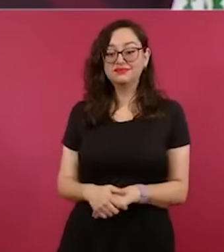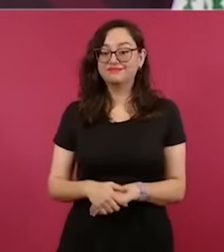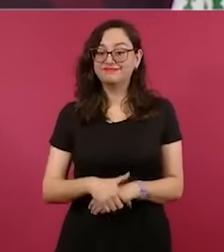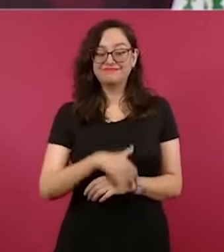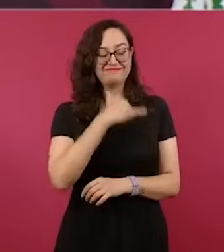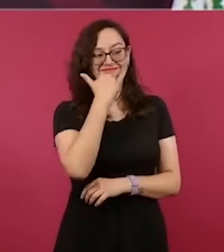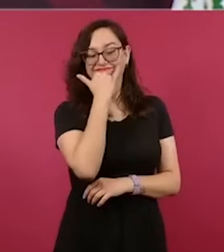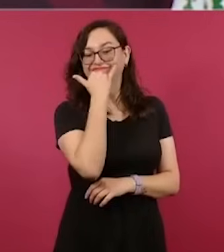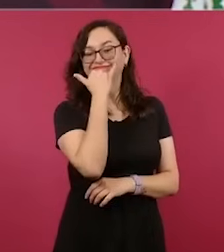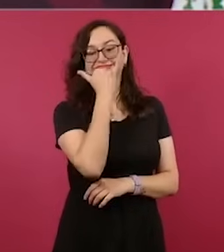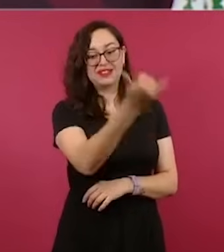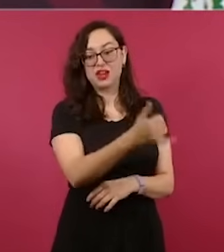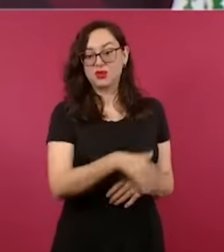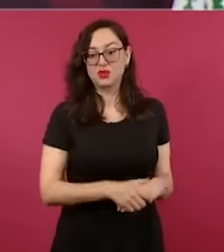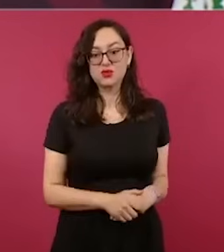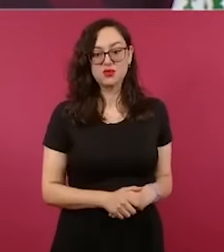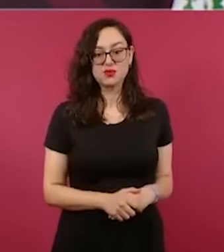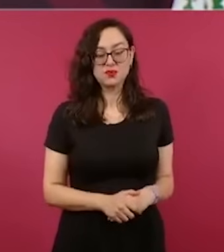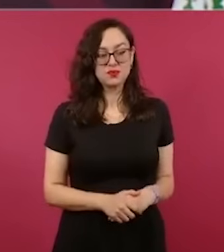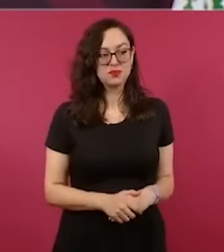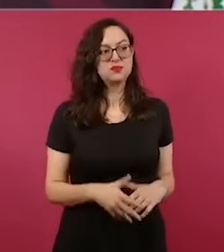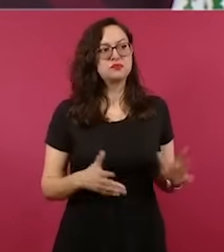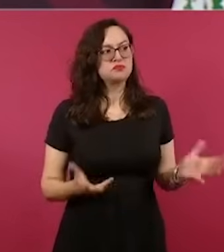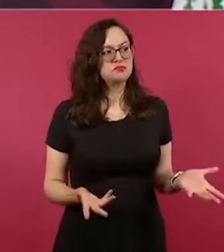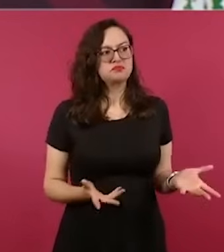Ya no hablemos que le tengan amor al pueblo.